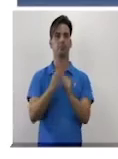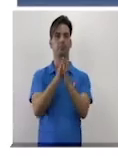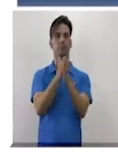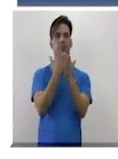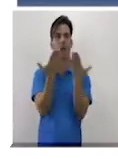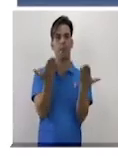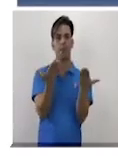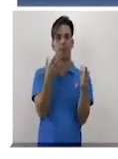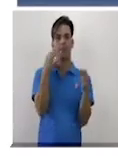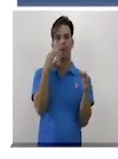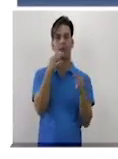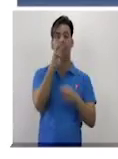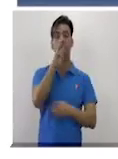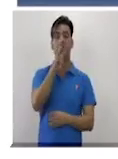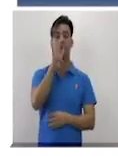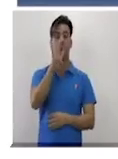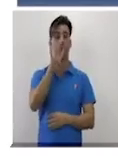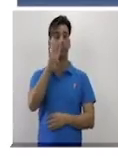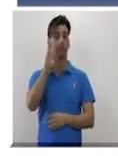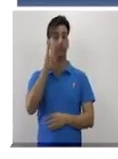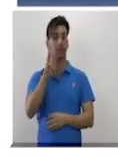páginas 343,